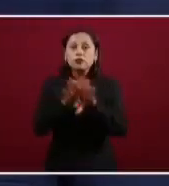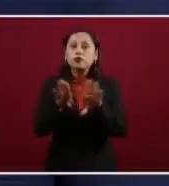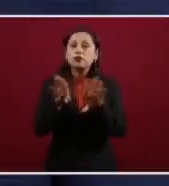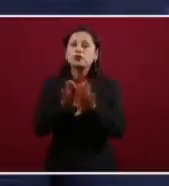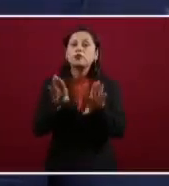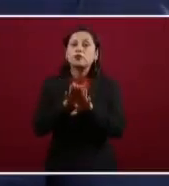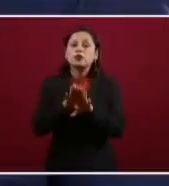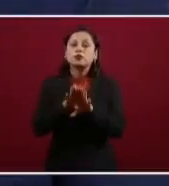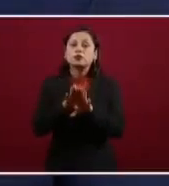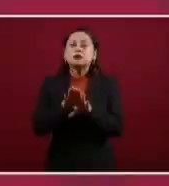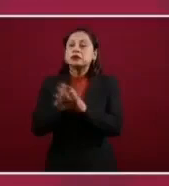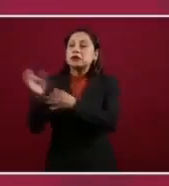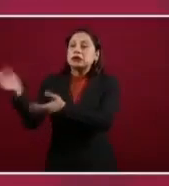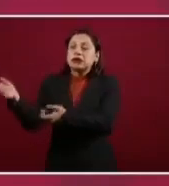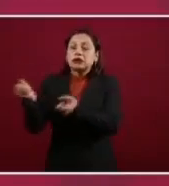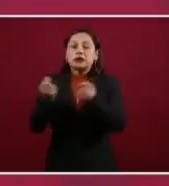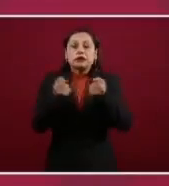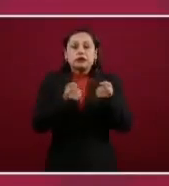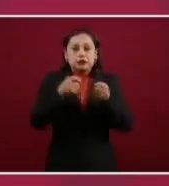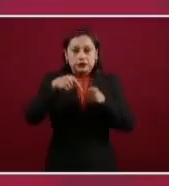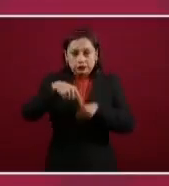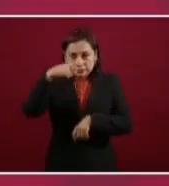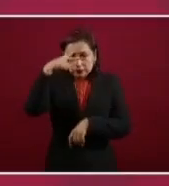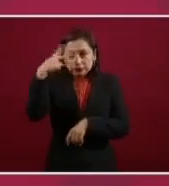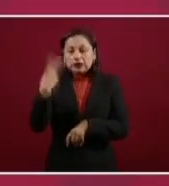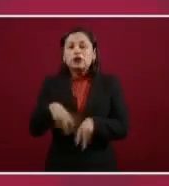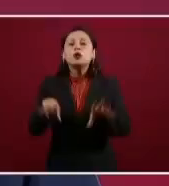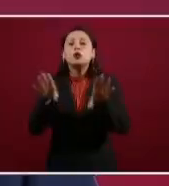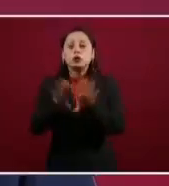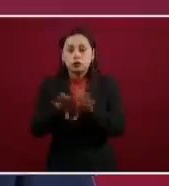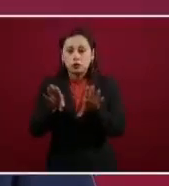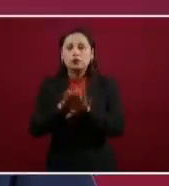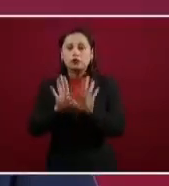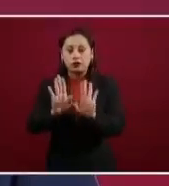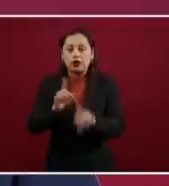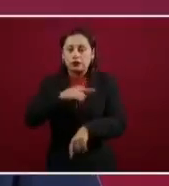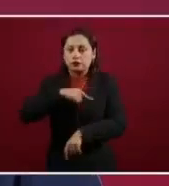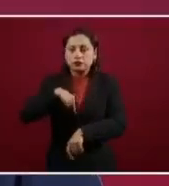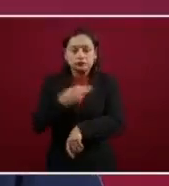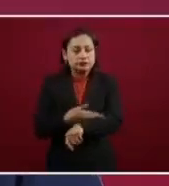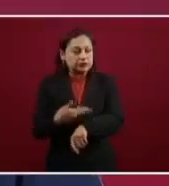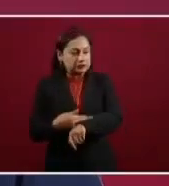buscando la manera de traerlos estamos en eso